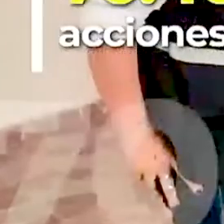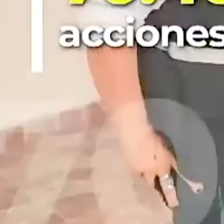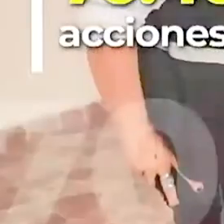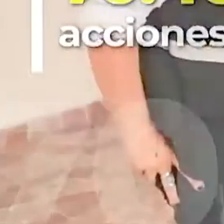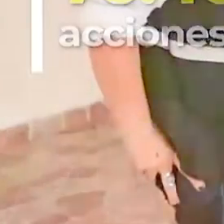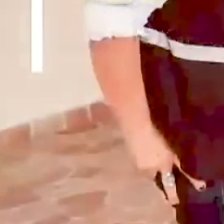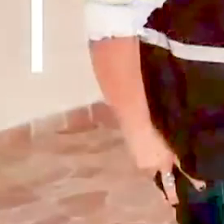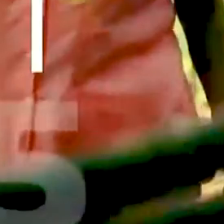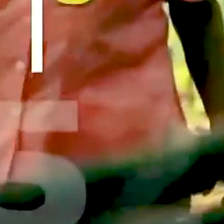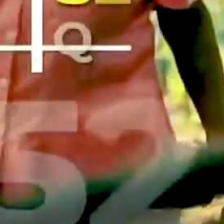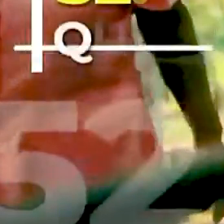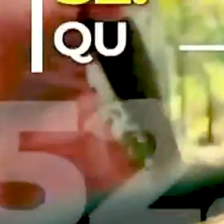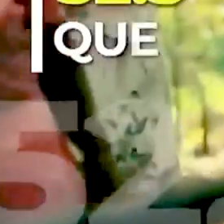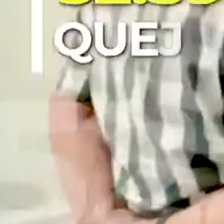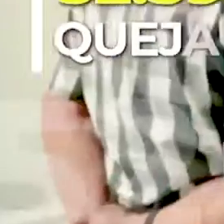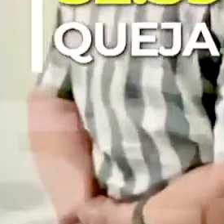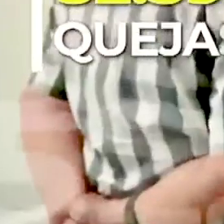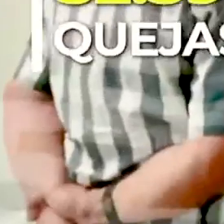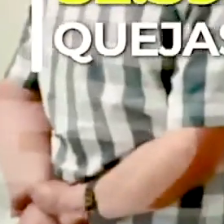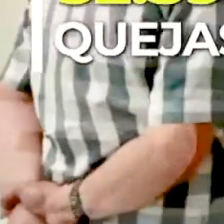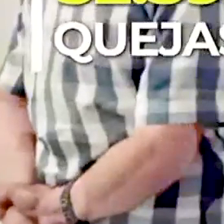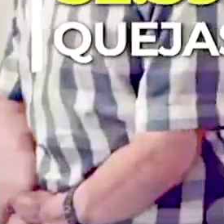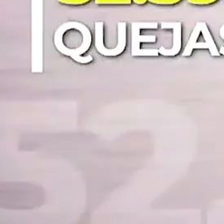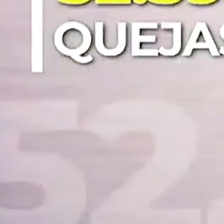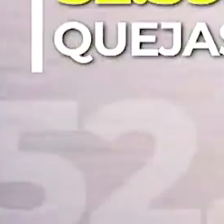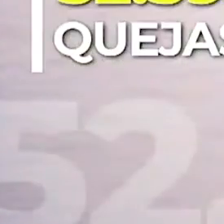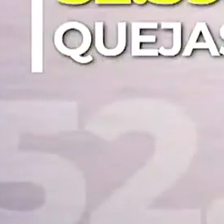30.401 acciones disciplinarias. Atendió